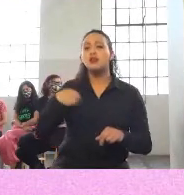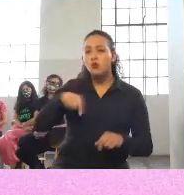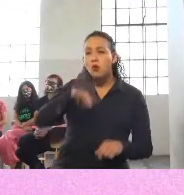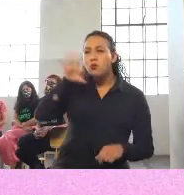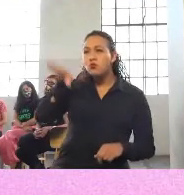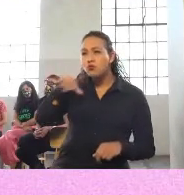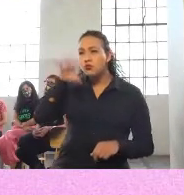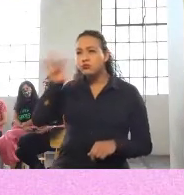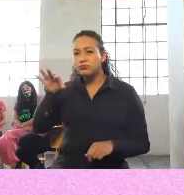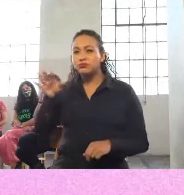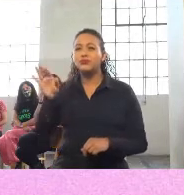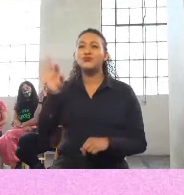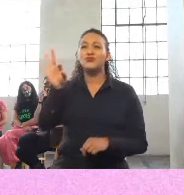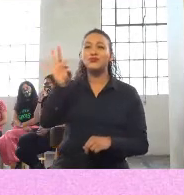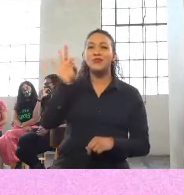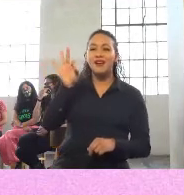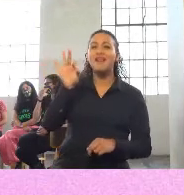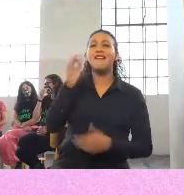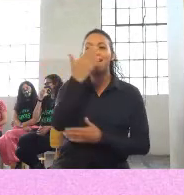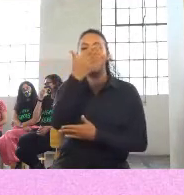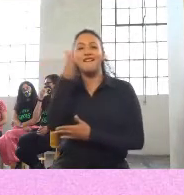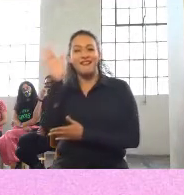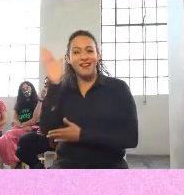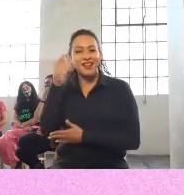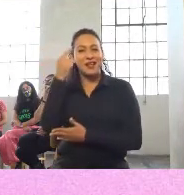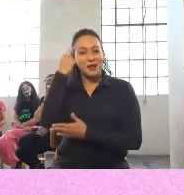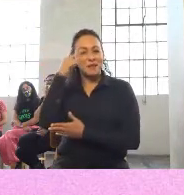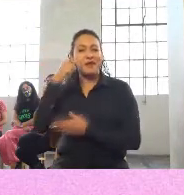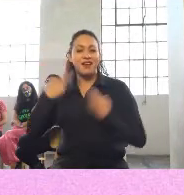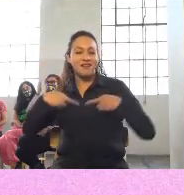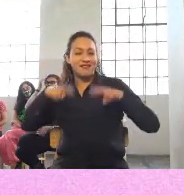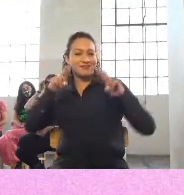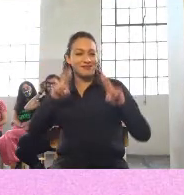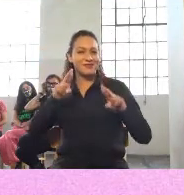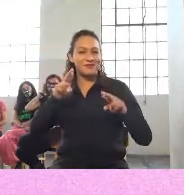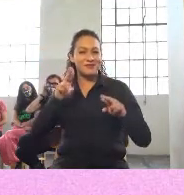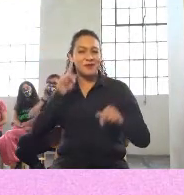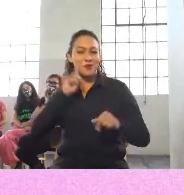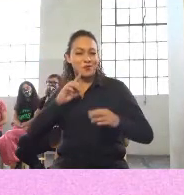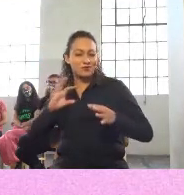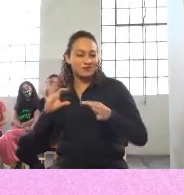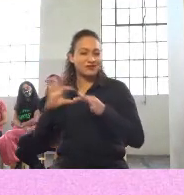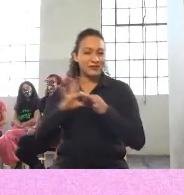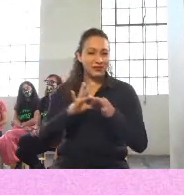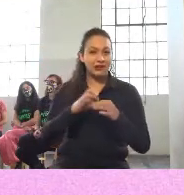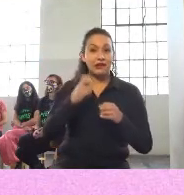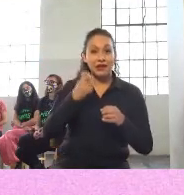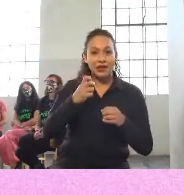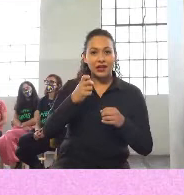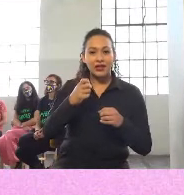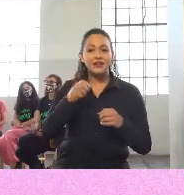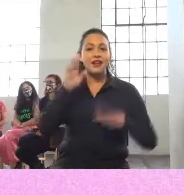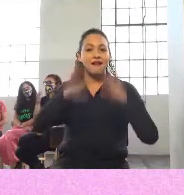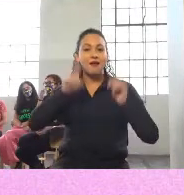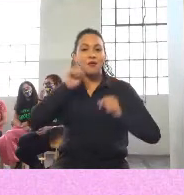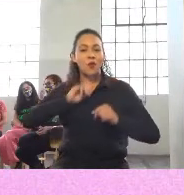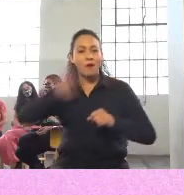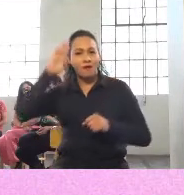ser desde su concepción un pronunciamiento personal, porque en todo este movimiento decía quién soy yo